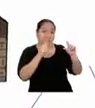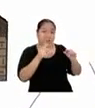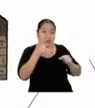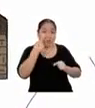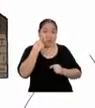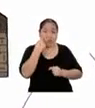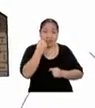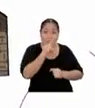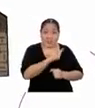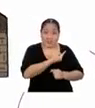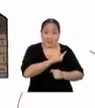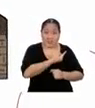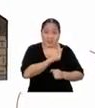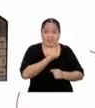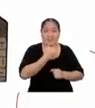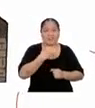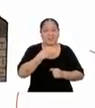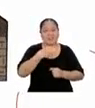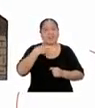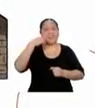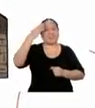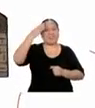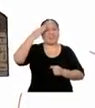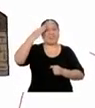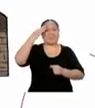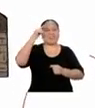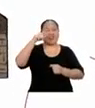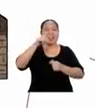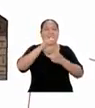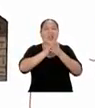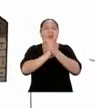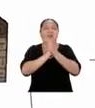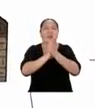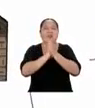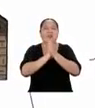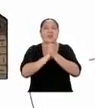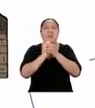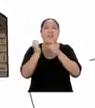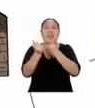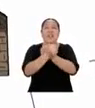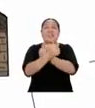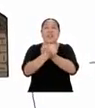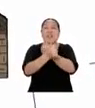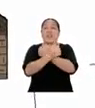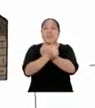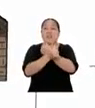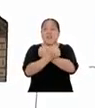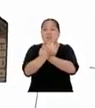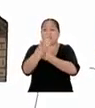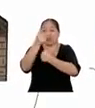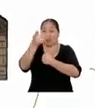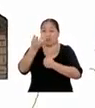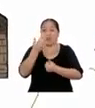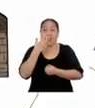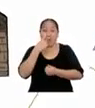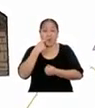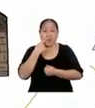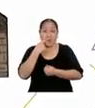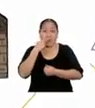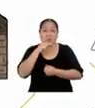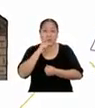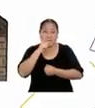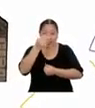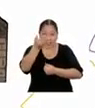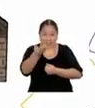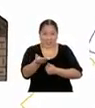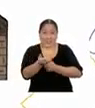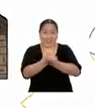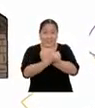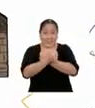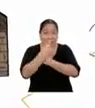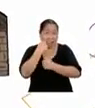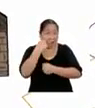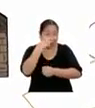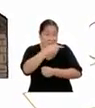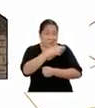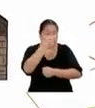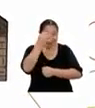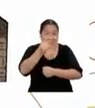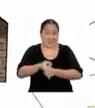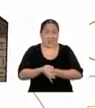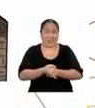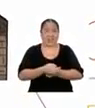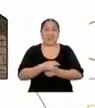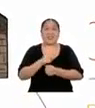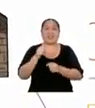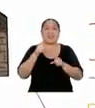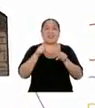conocen? Yo estoy segura de que mis amigos ayacuchanos y ayacuchanas sí la reconocen. Se trata